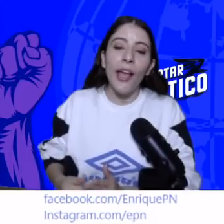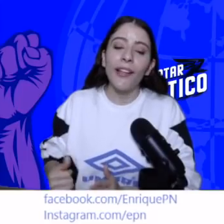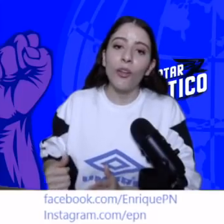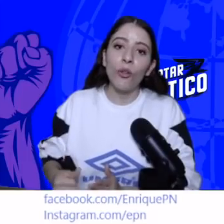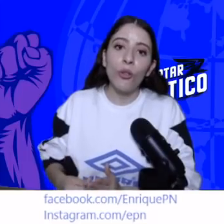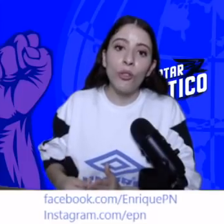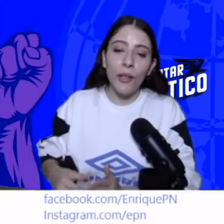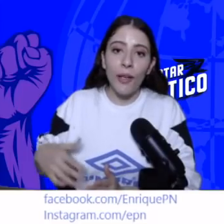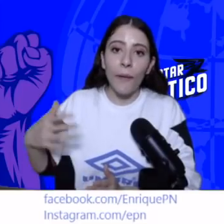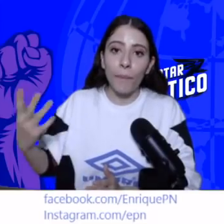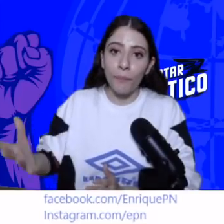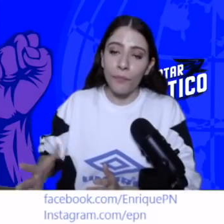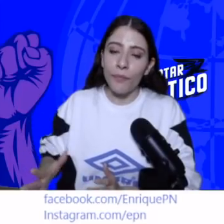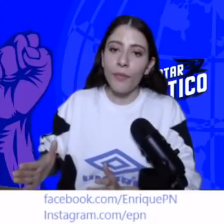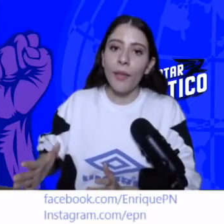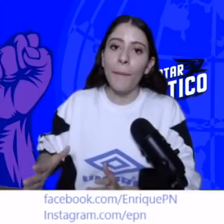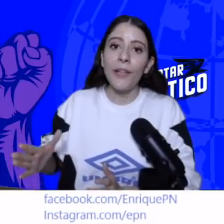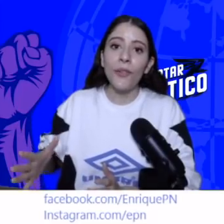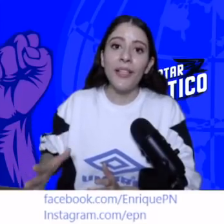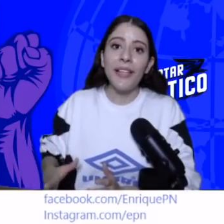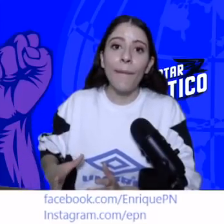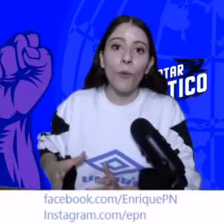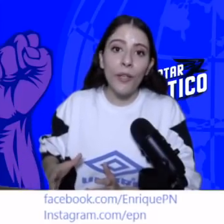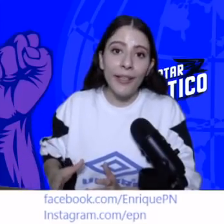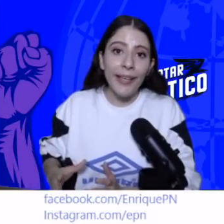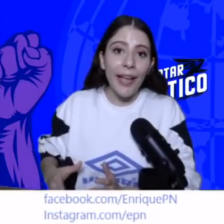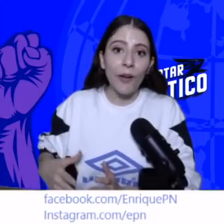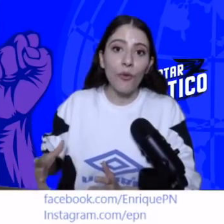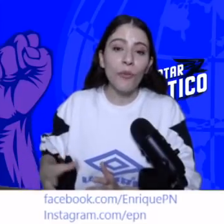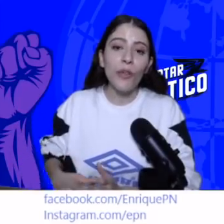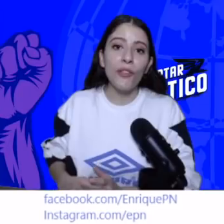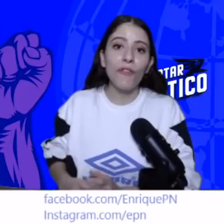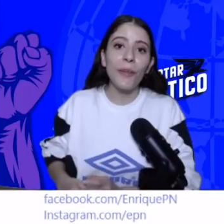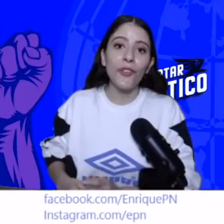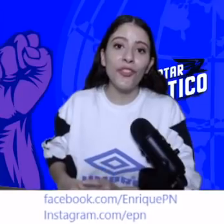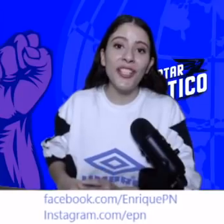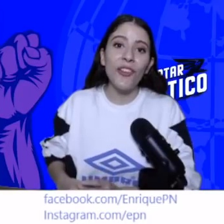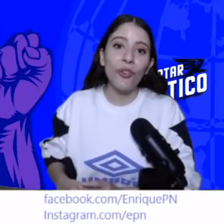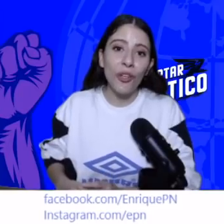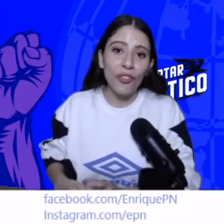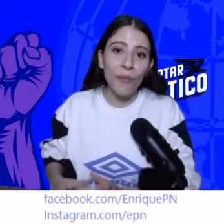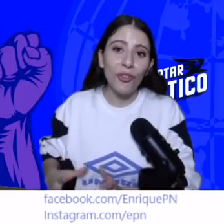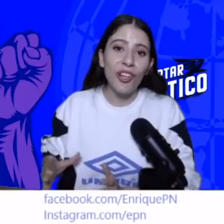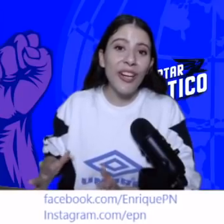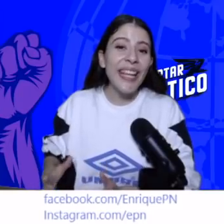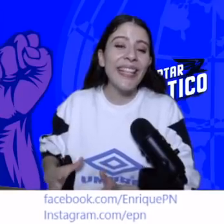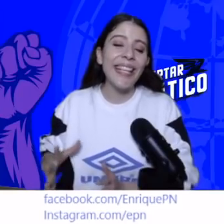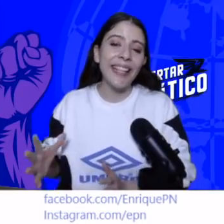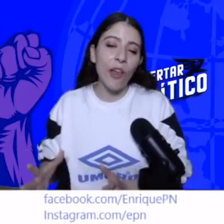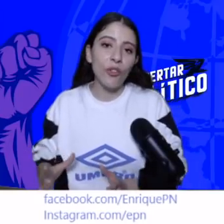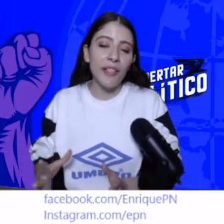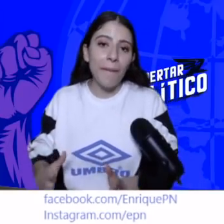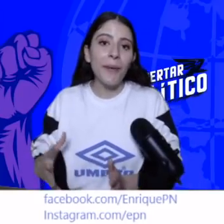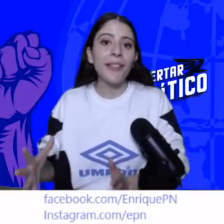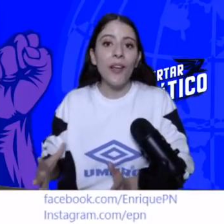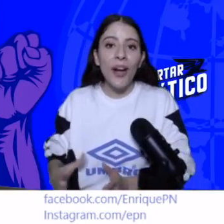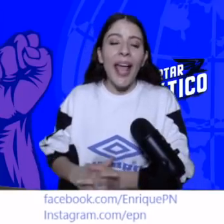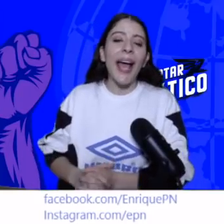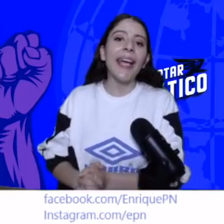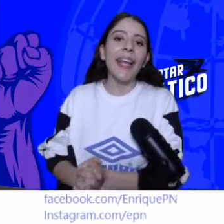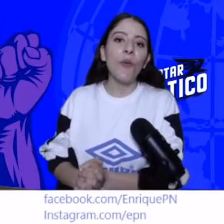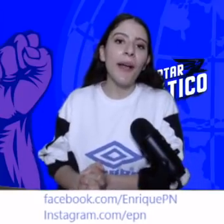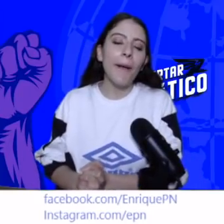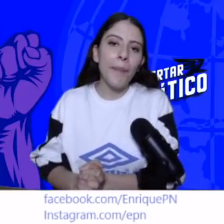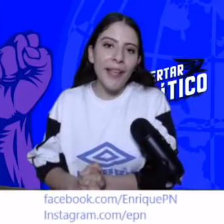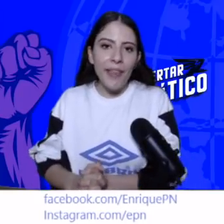Calderón, entre otros personas de la política y algunos medios de información chayoteros se mostraron indignados y empezaron